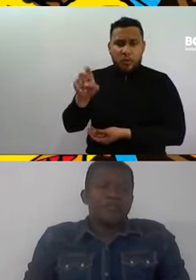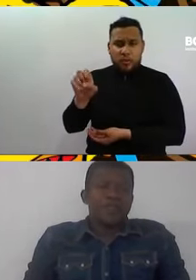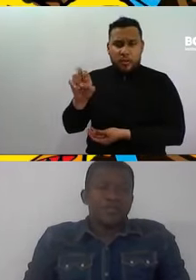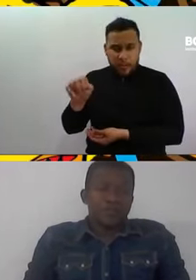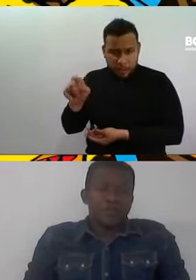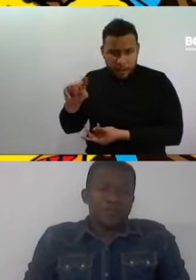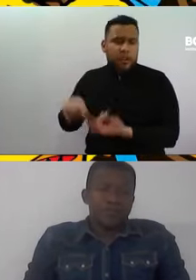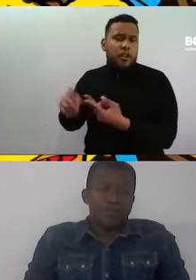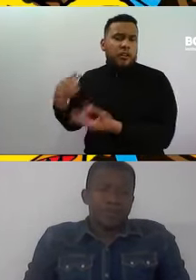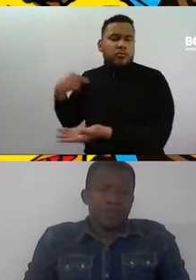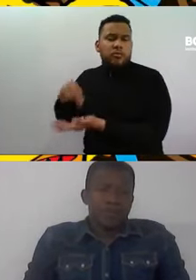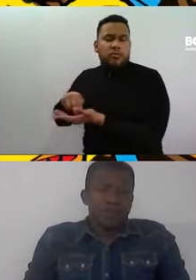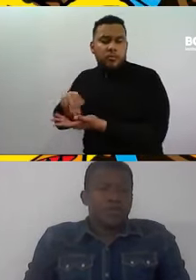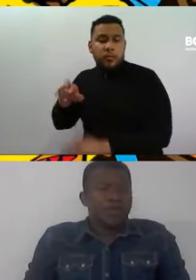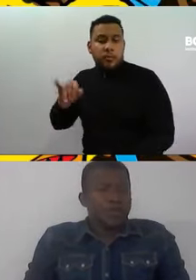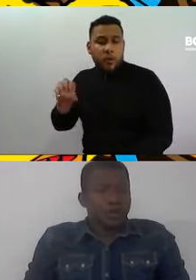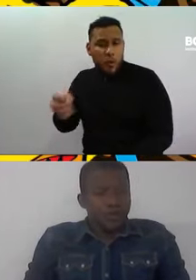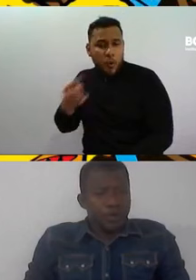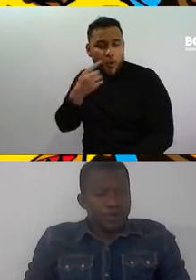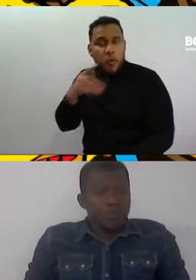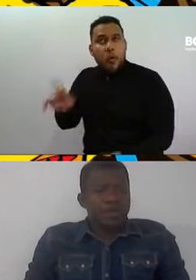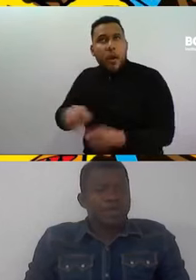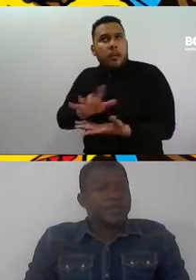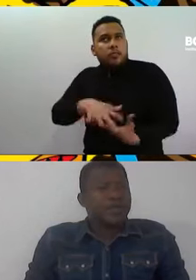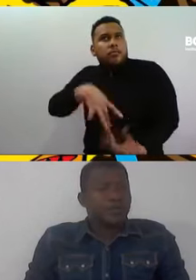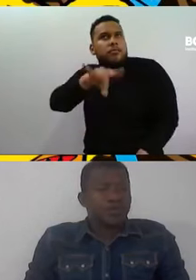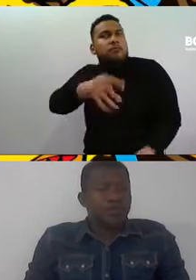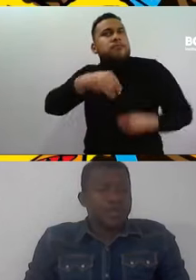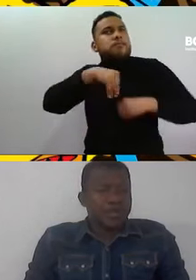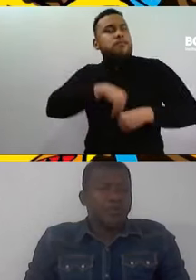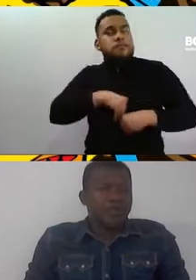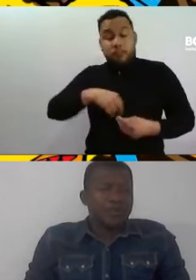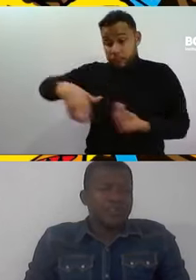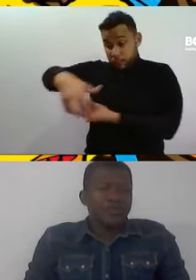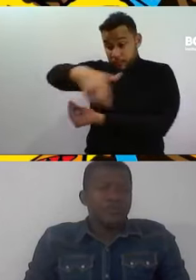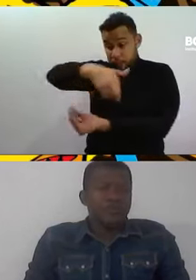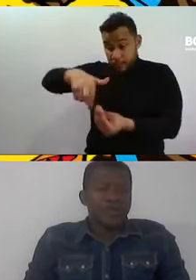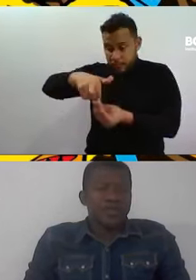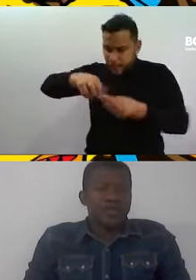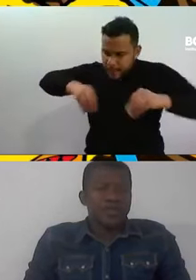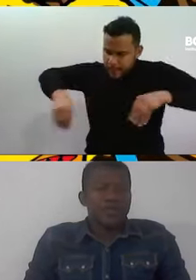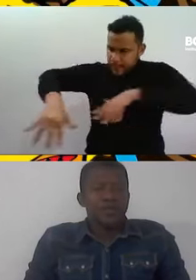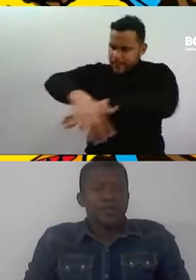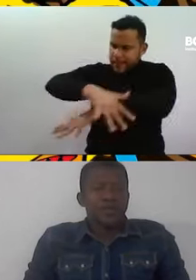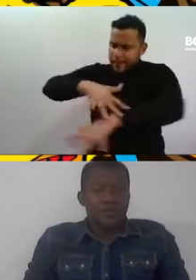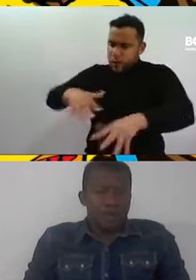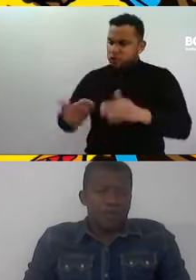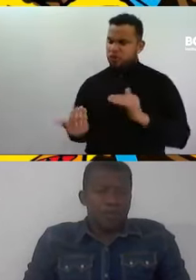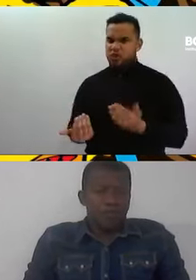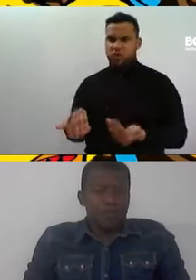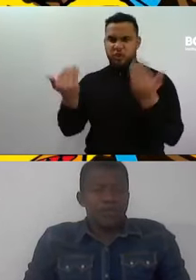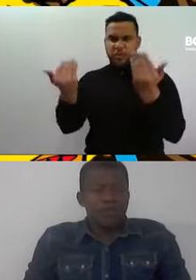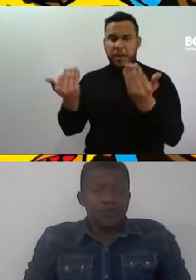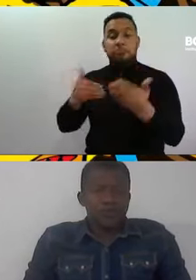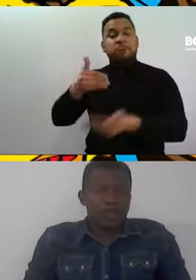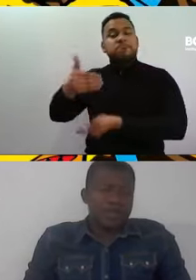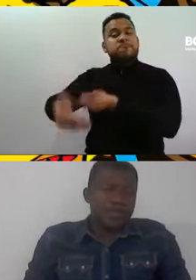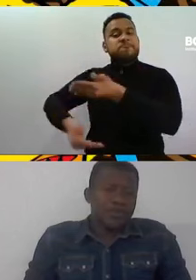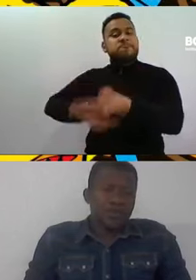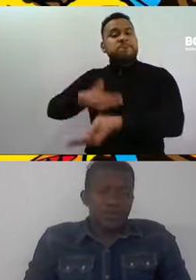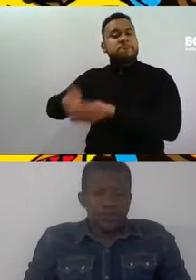del espíritu. Yo creo en Palenque como un terreno demasiado fértil para los